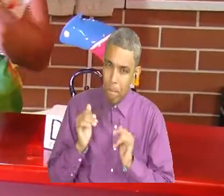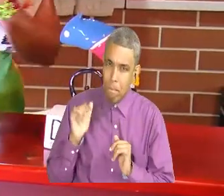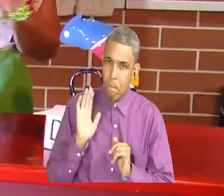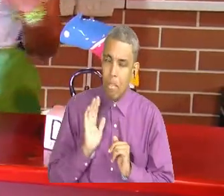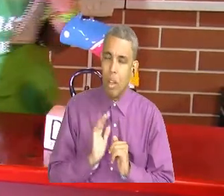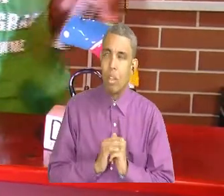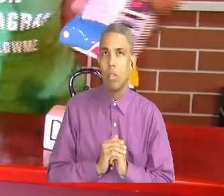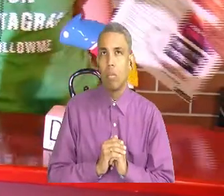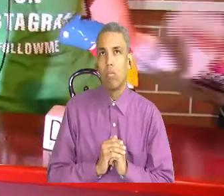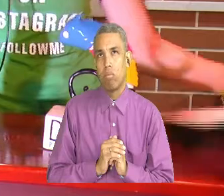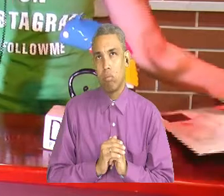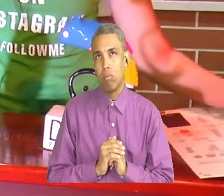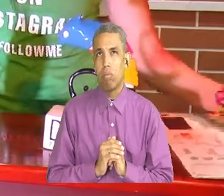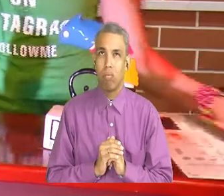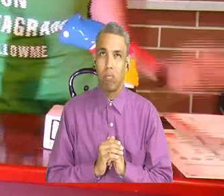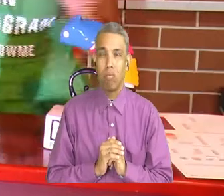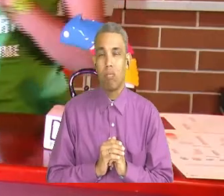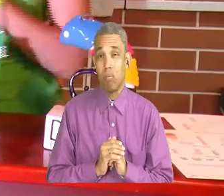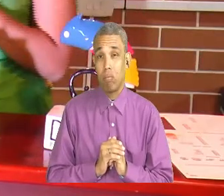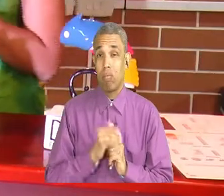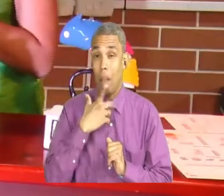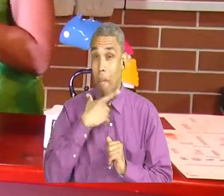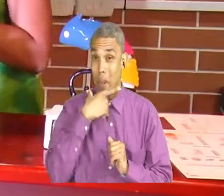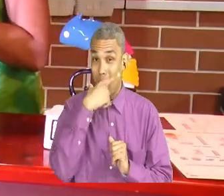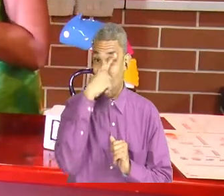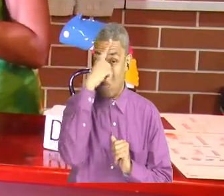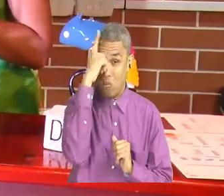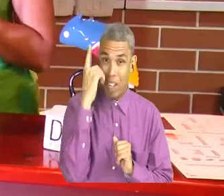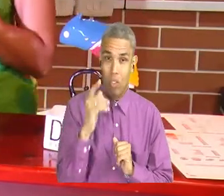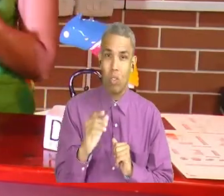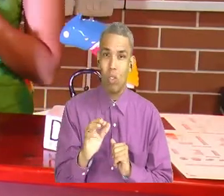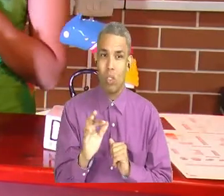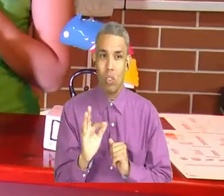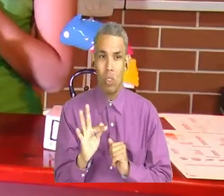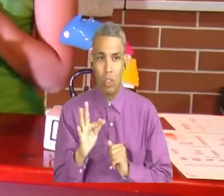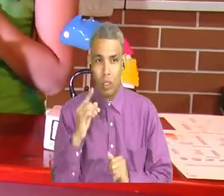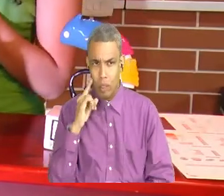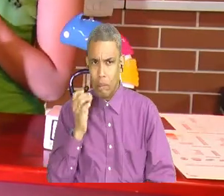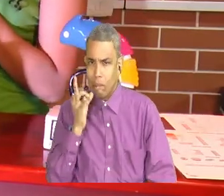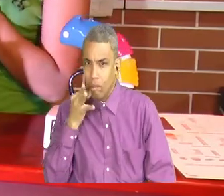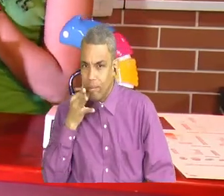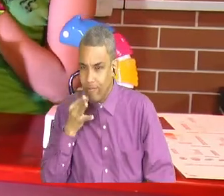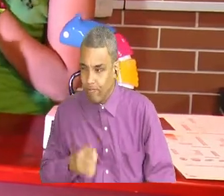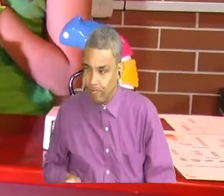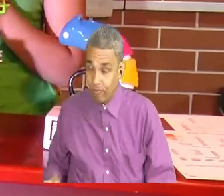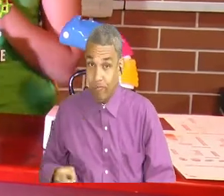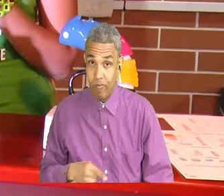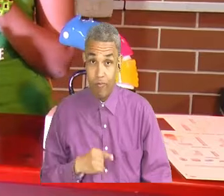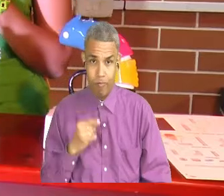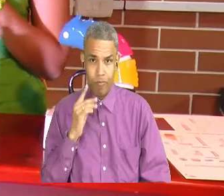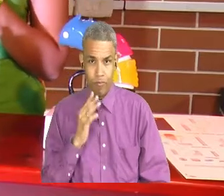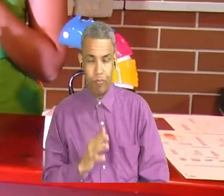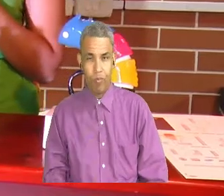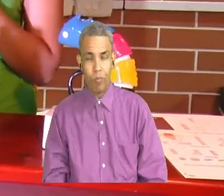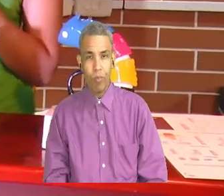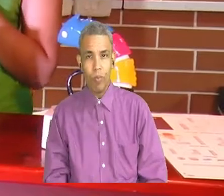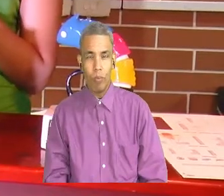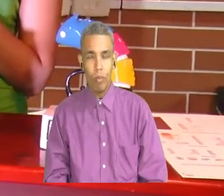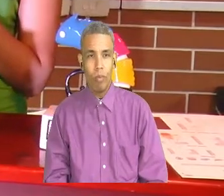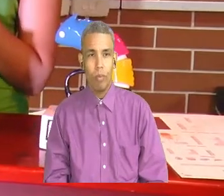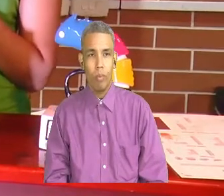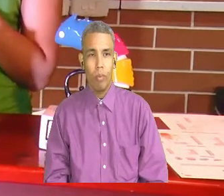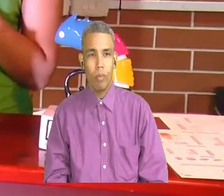que sí, yo soy súper testigo de que esta tártara es genial. En la preparación anterior de nuestro recomendado del